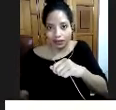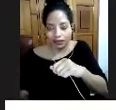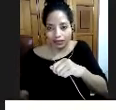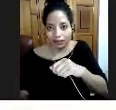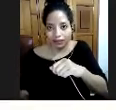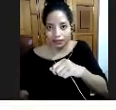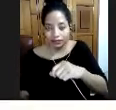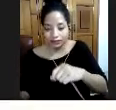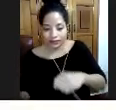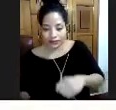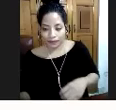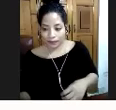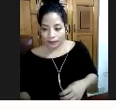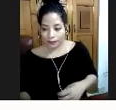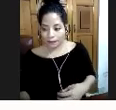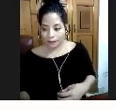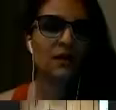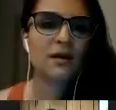a ustedes también.